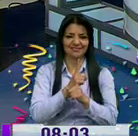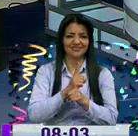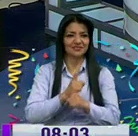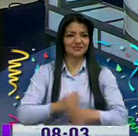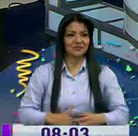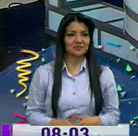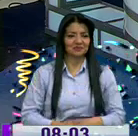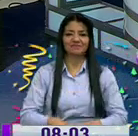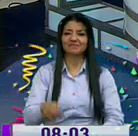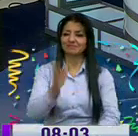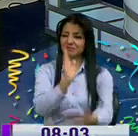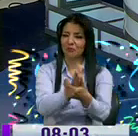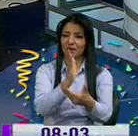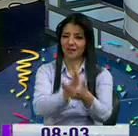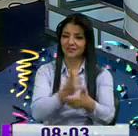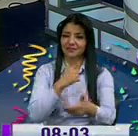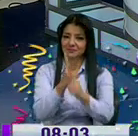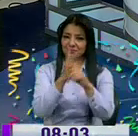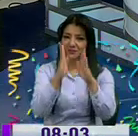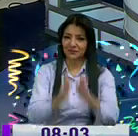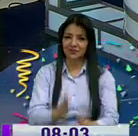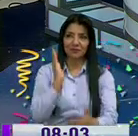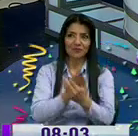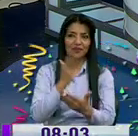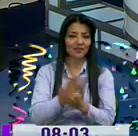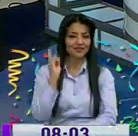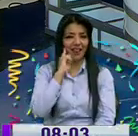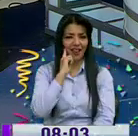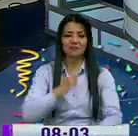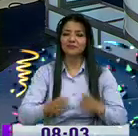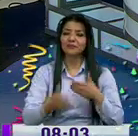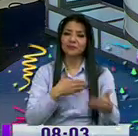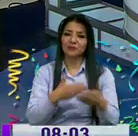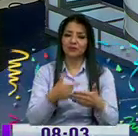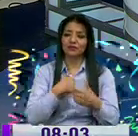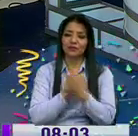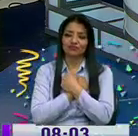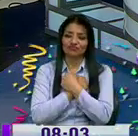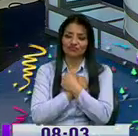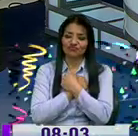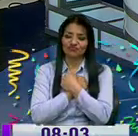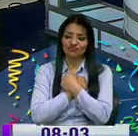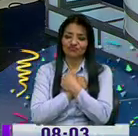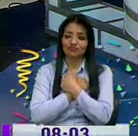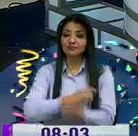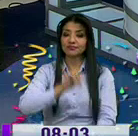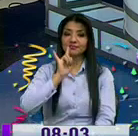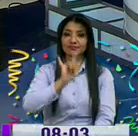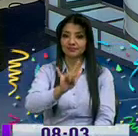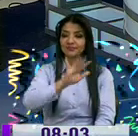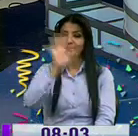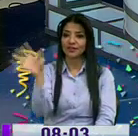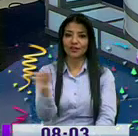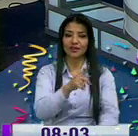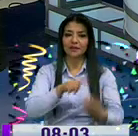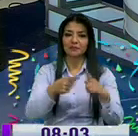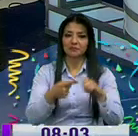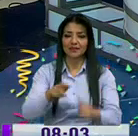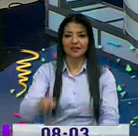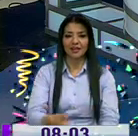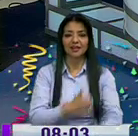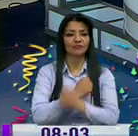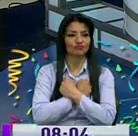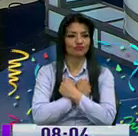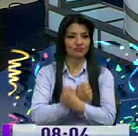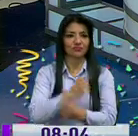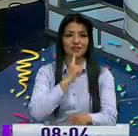Esto es la Sara. Pero bueno, lo importante es que ellos me dijeron. Todos los amigos del canal y por supuesto los vecinos, imagino,